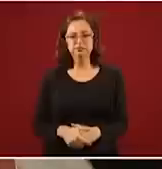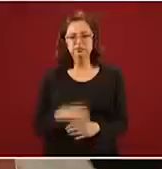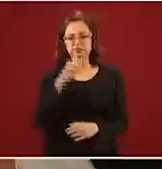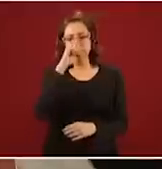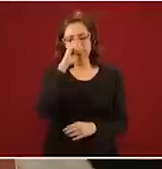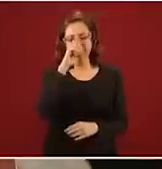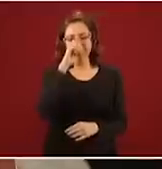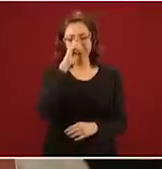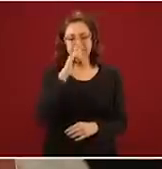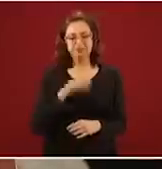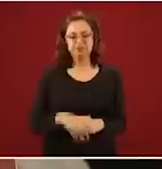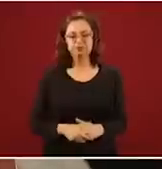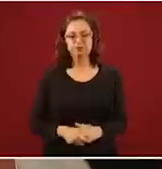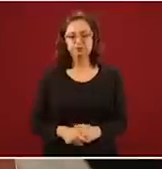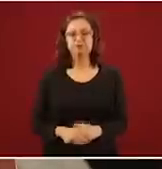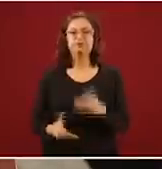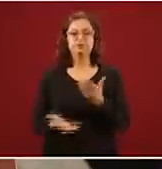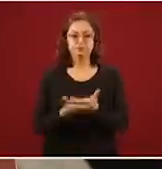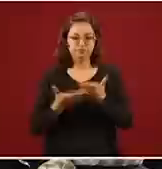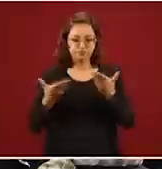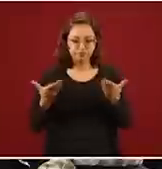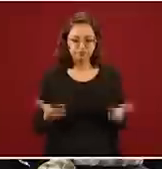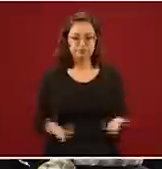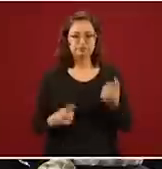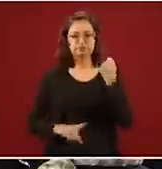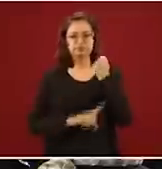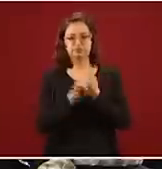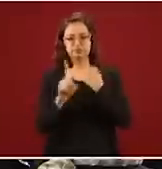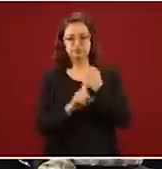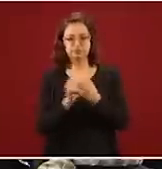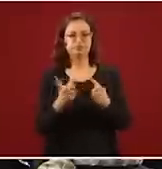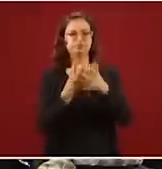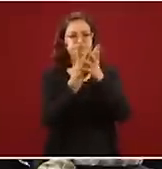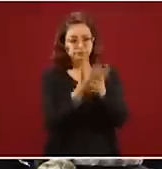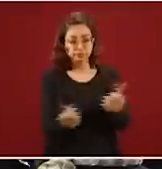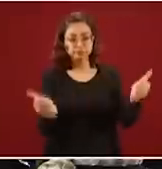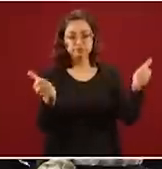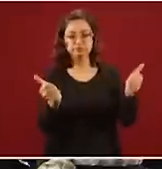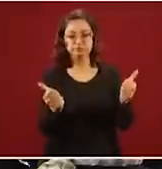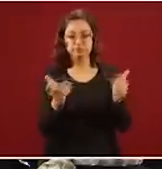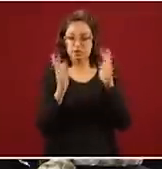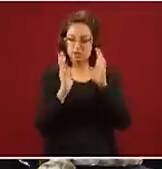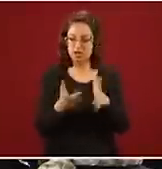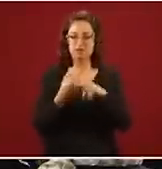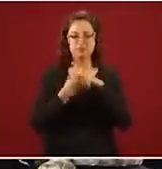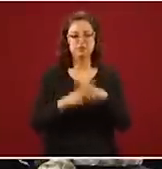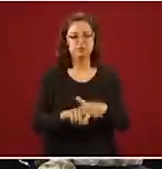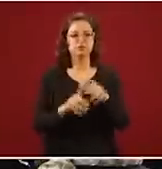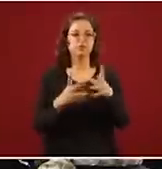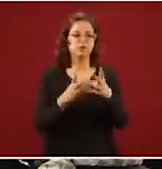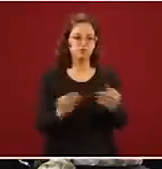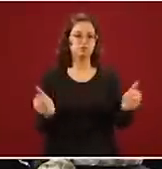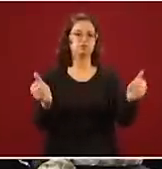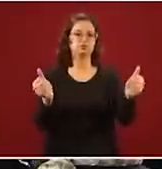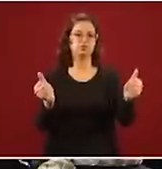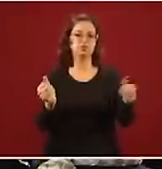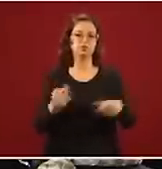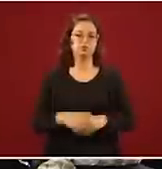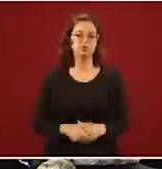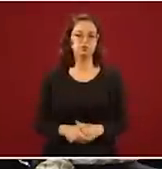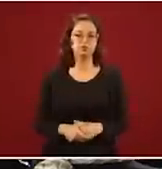y se está resolviendo el problema ahí en Piedras Negras, como